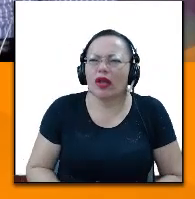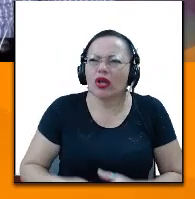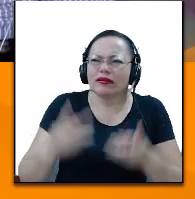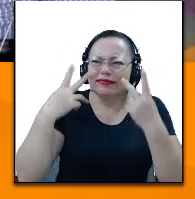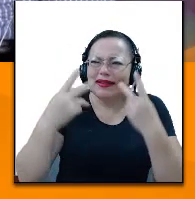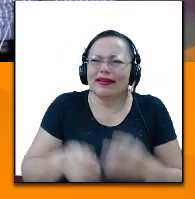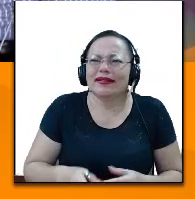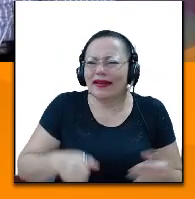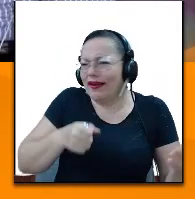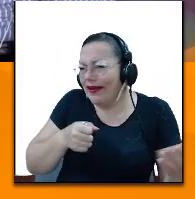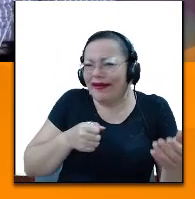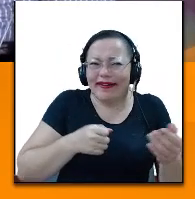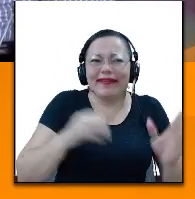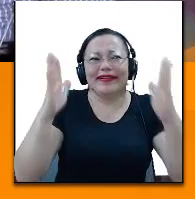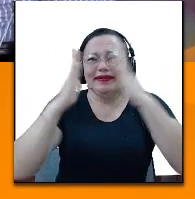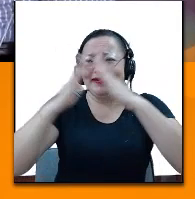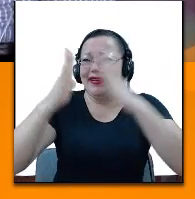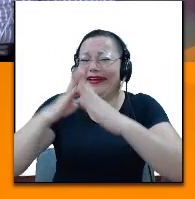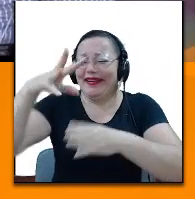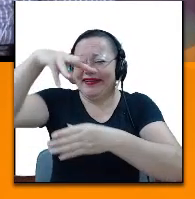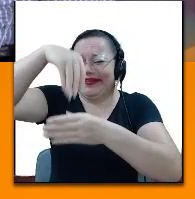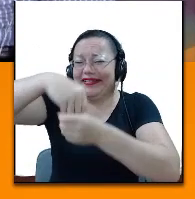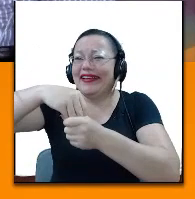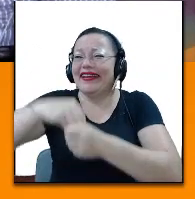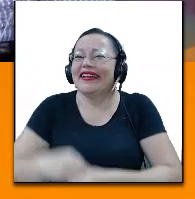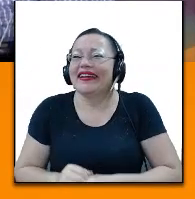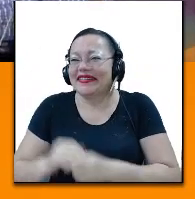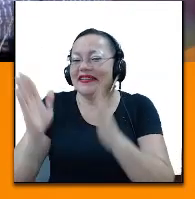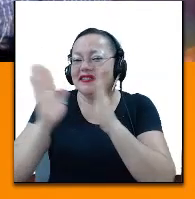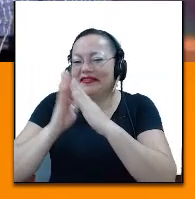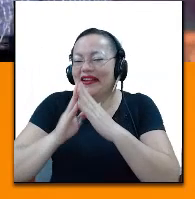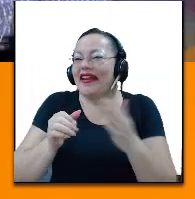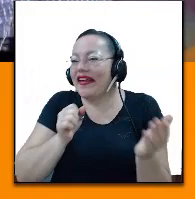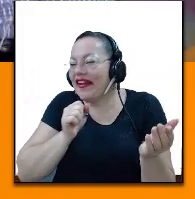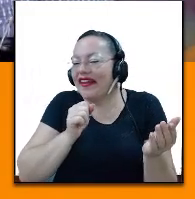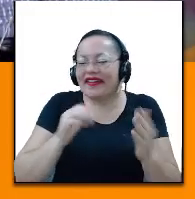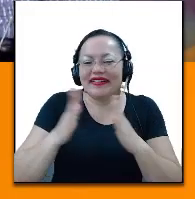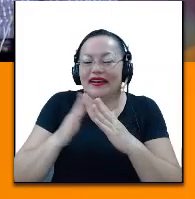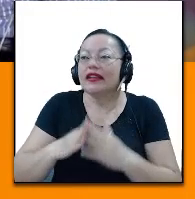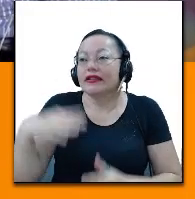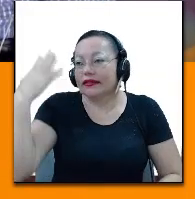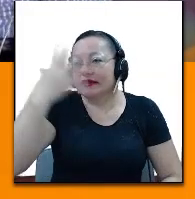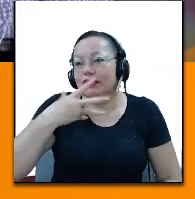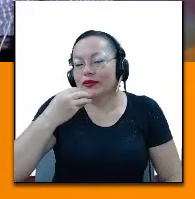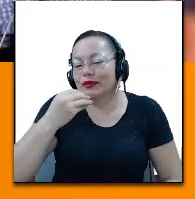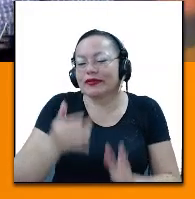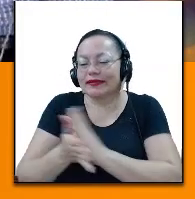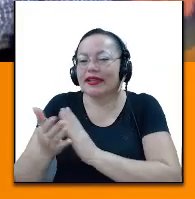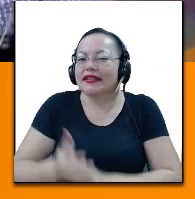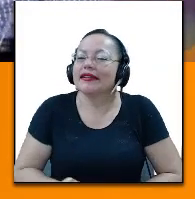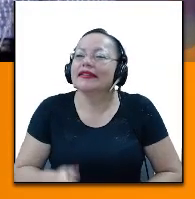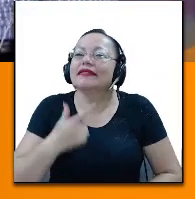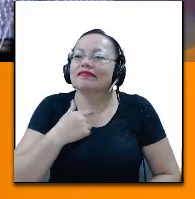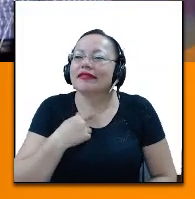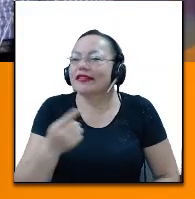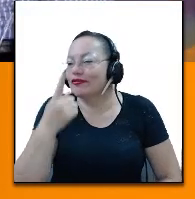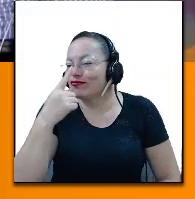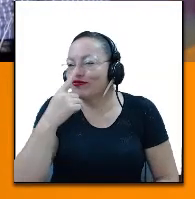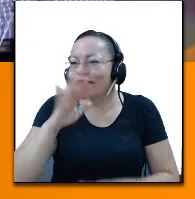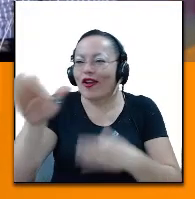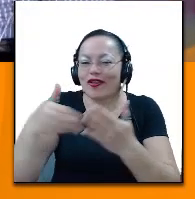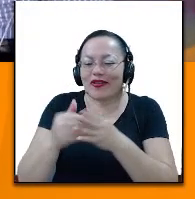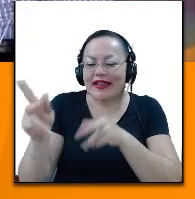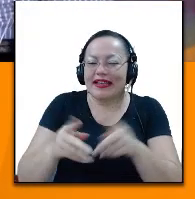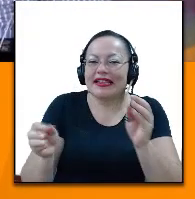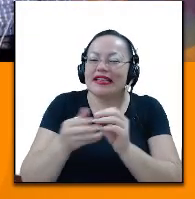en casa, porque así lo dicen ellos, estamos en concierto en casa, y pues es muy bonito y algo entretenedor para todas las personas que tienen